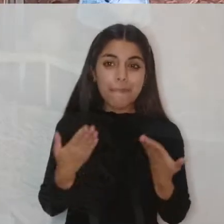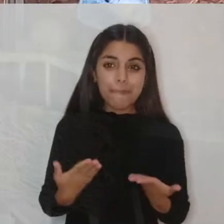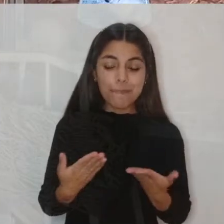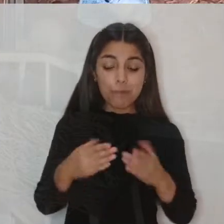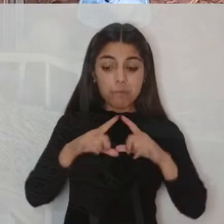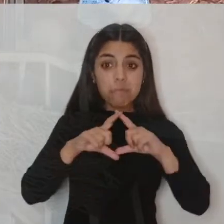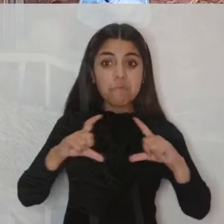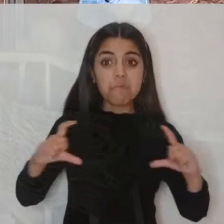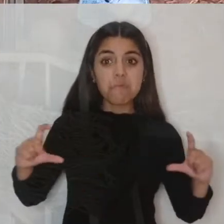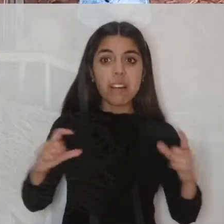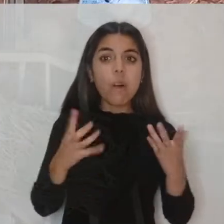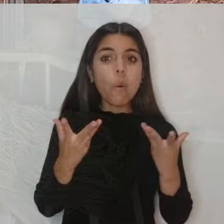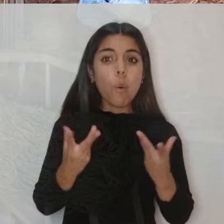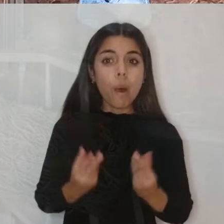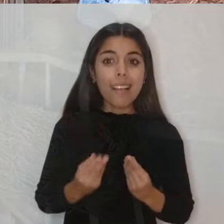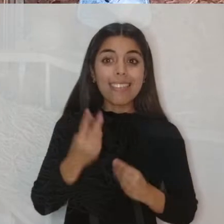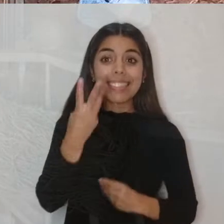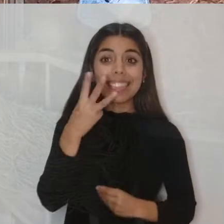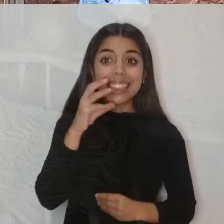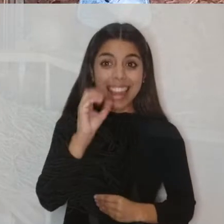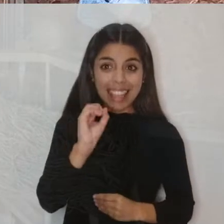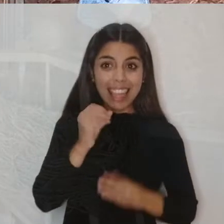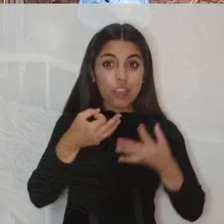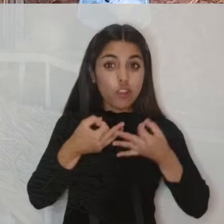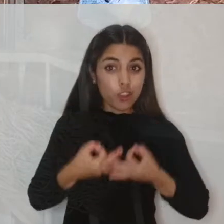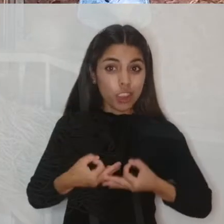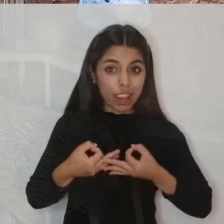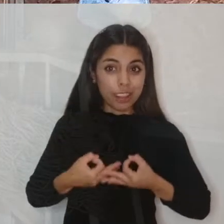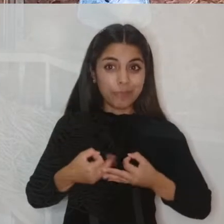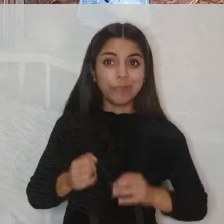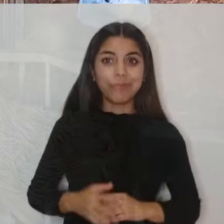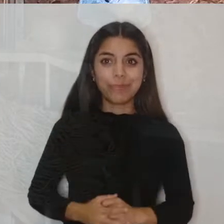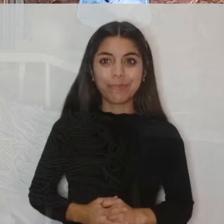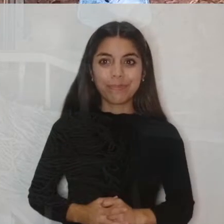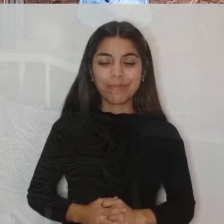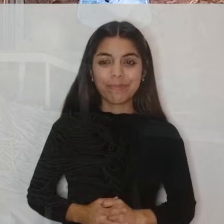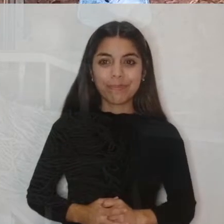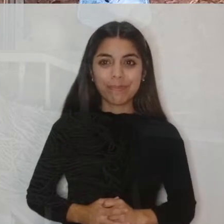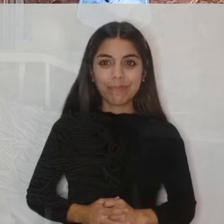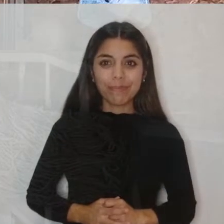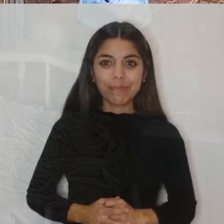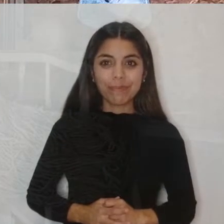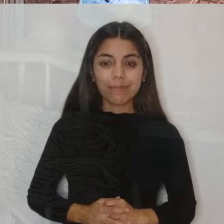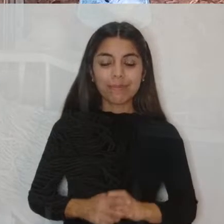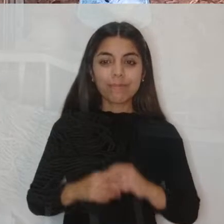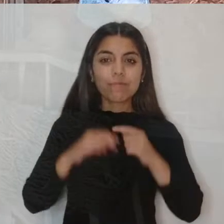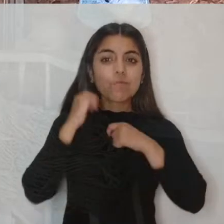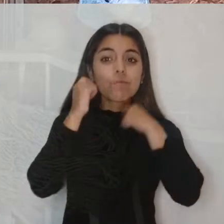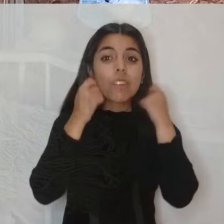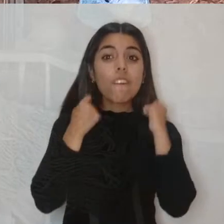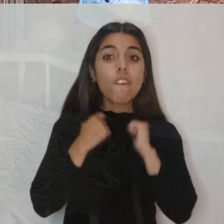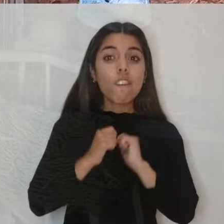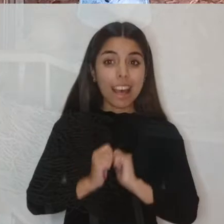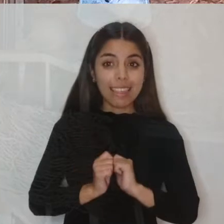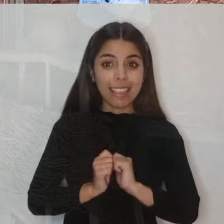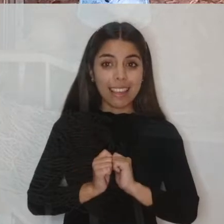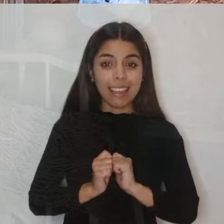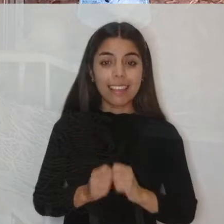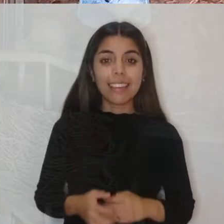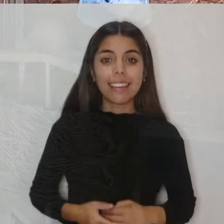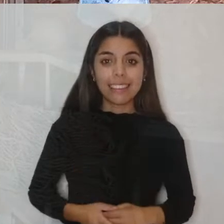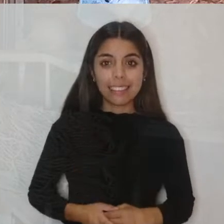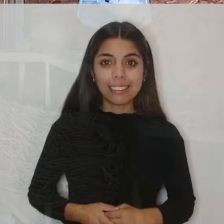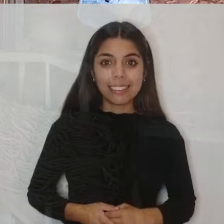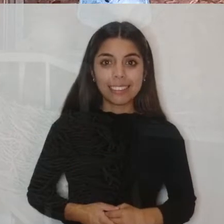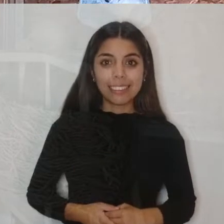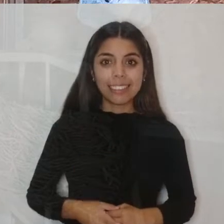urdío yo ocupo 30 pares de estas. Ya. Sí. Y son unas bufandas redondas que digo